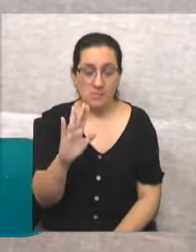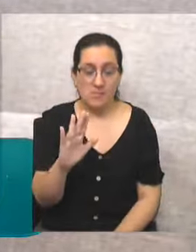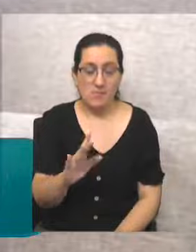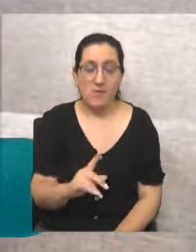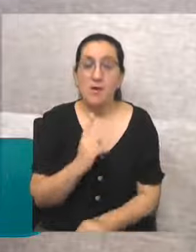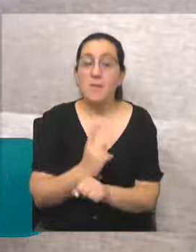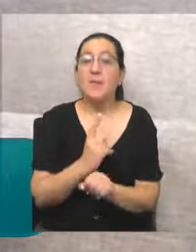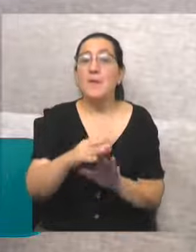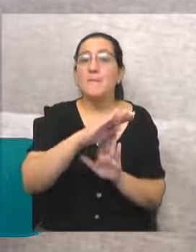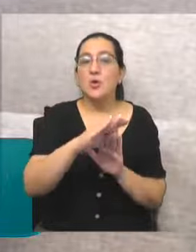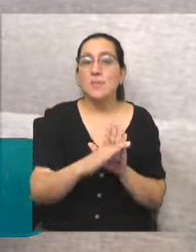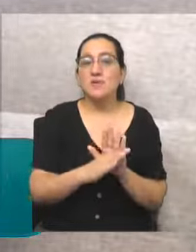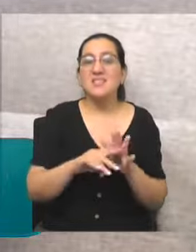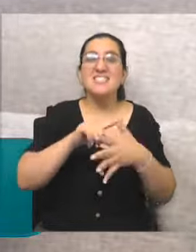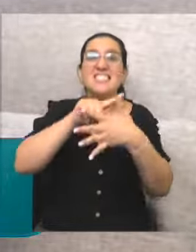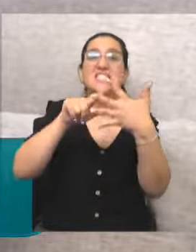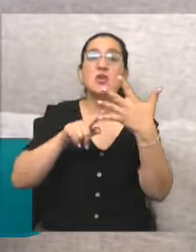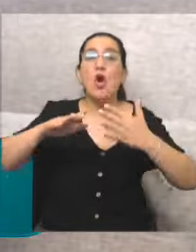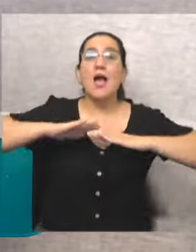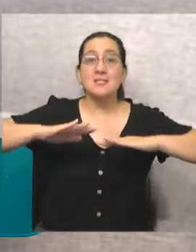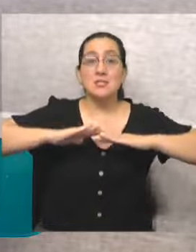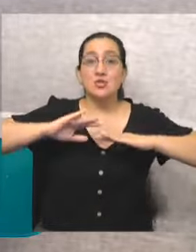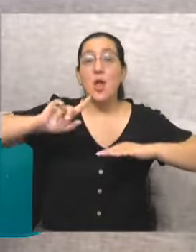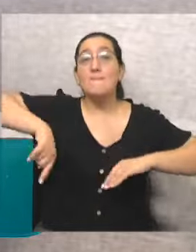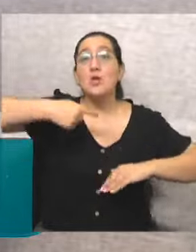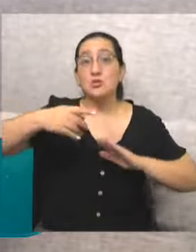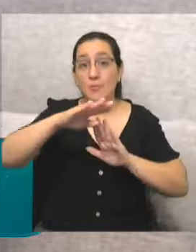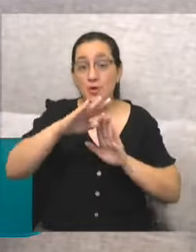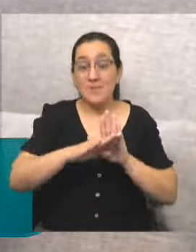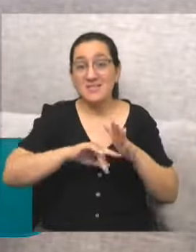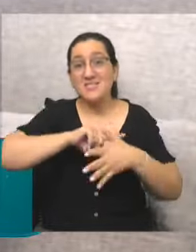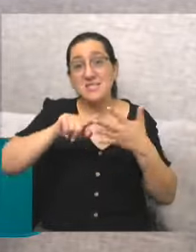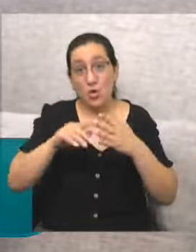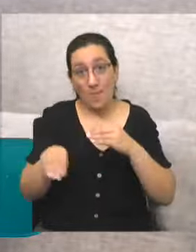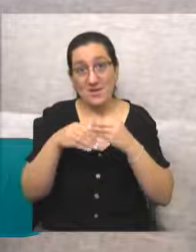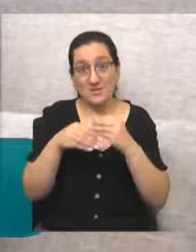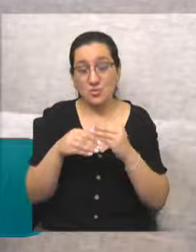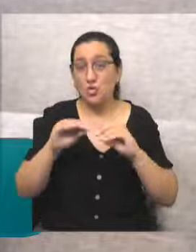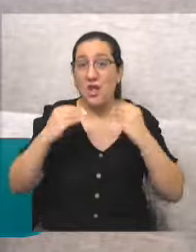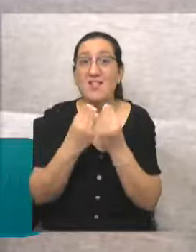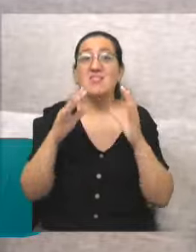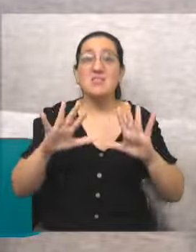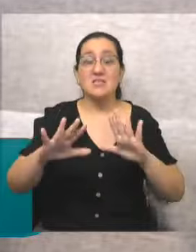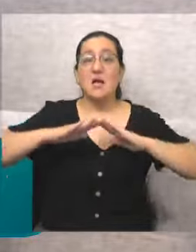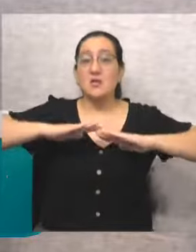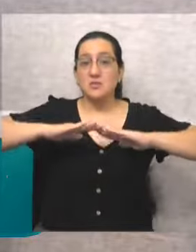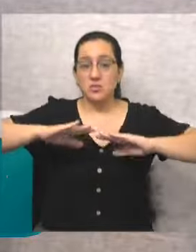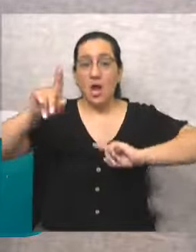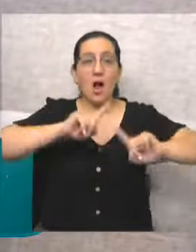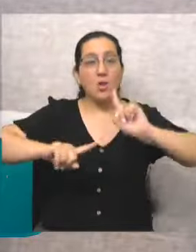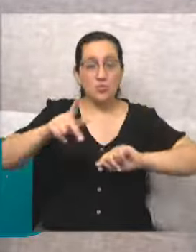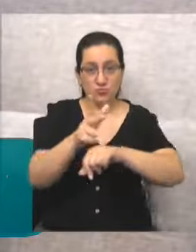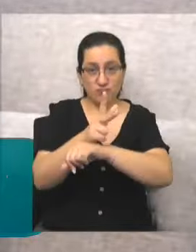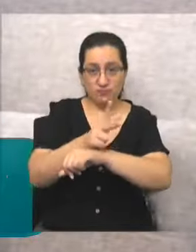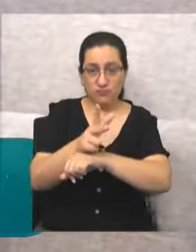en este primer programa unos 5 ejercicios y después en el próximo vamos a generar 5 más. Correcto. Bien. Así, si les parece, algunas imágenes. Empezamos. Como siempre para